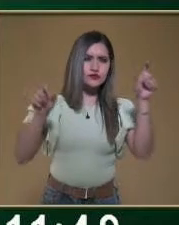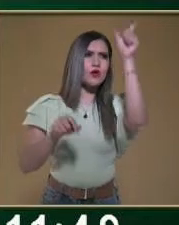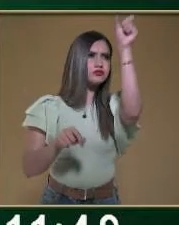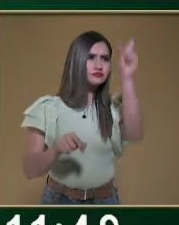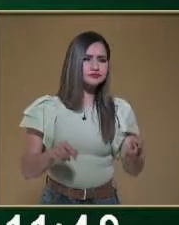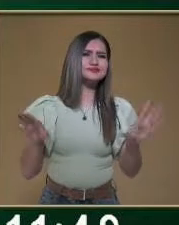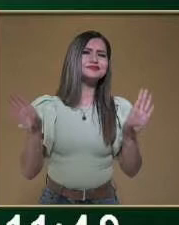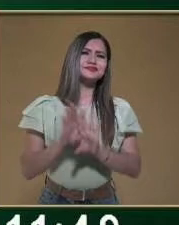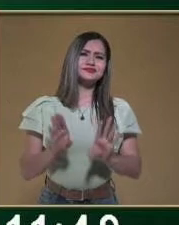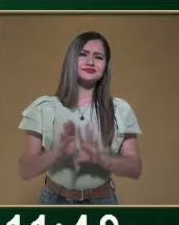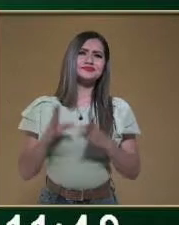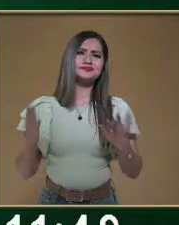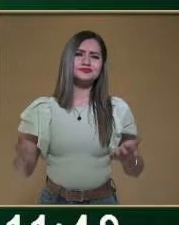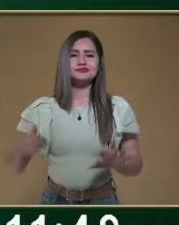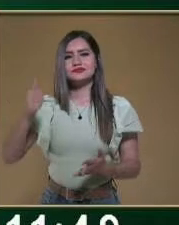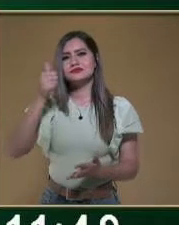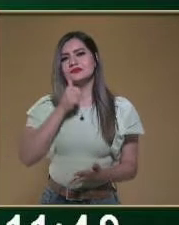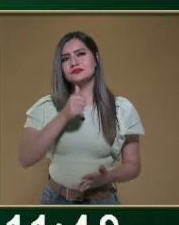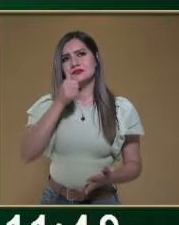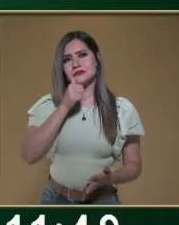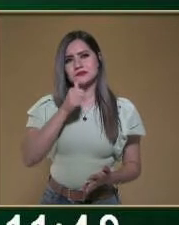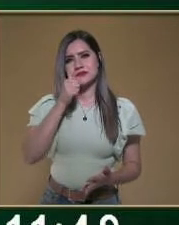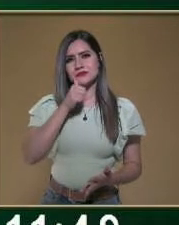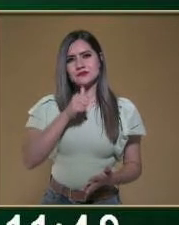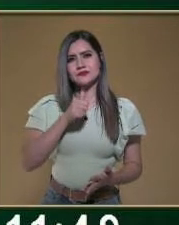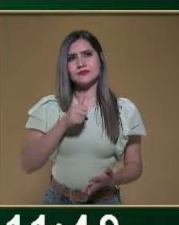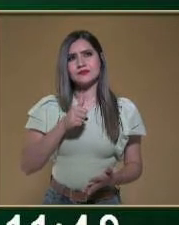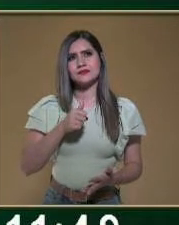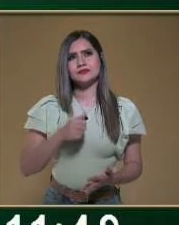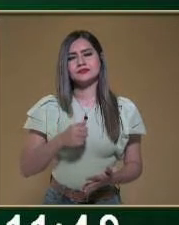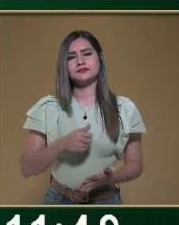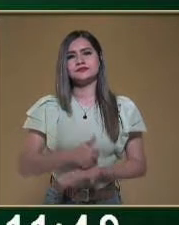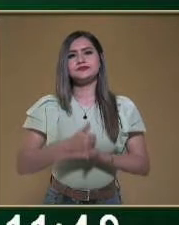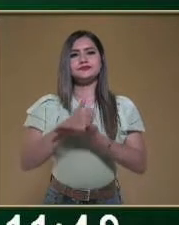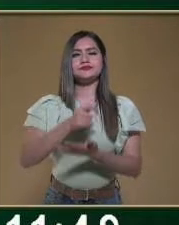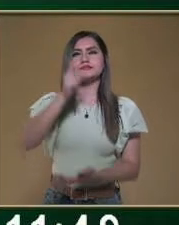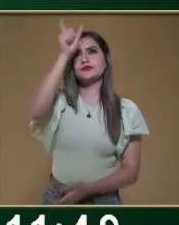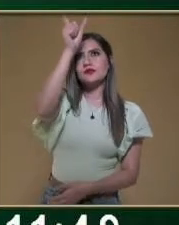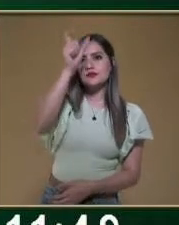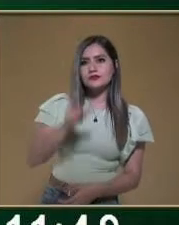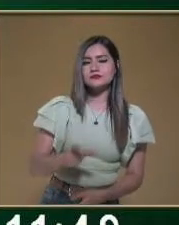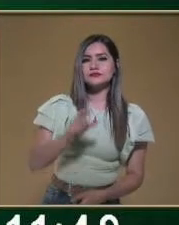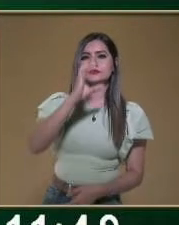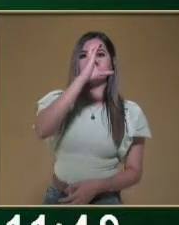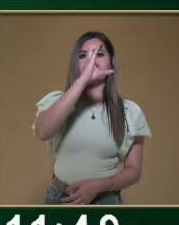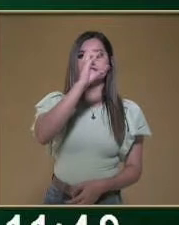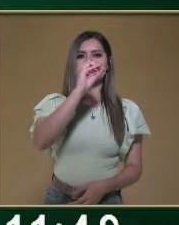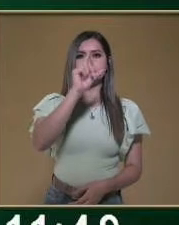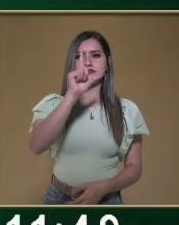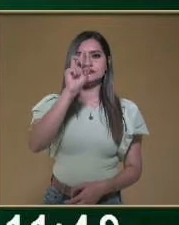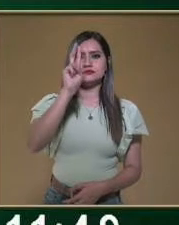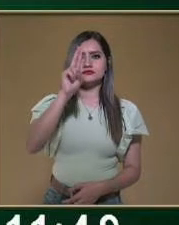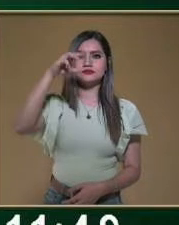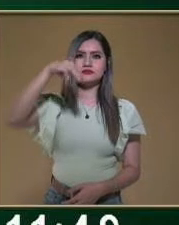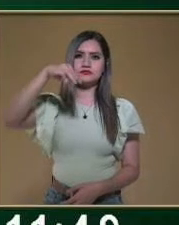los que terminan en 6, se encuentran en una columna. Sí, que es la que está en forma